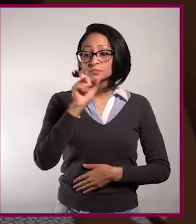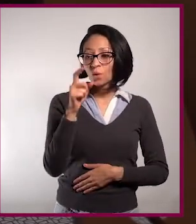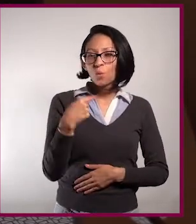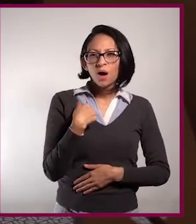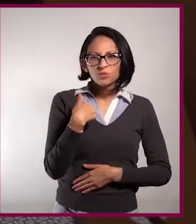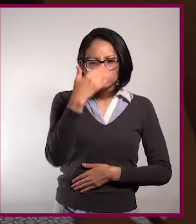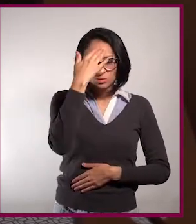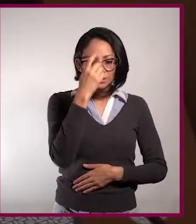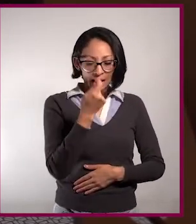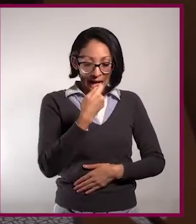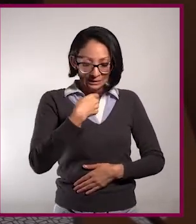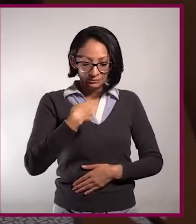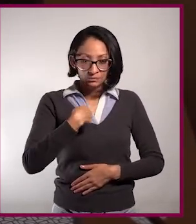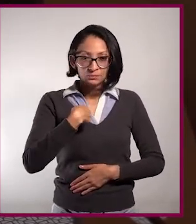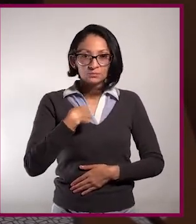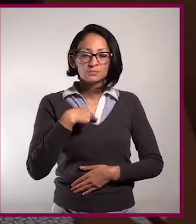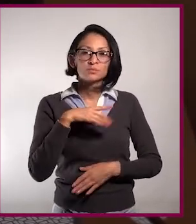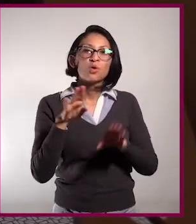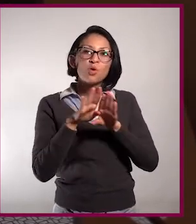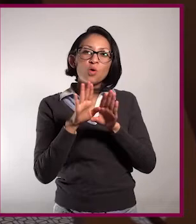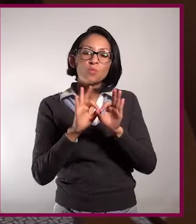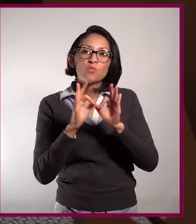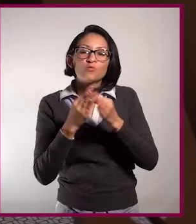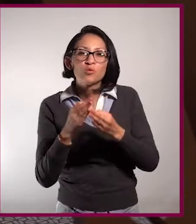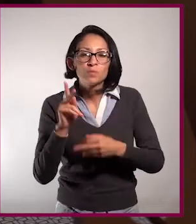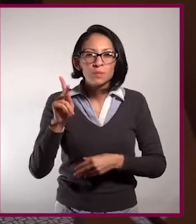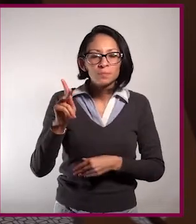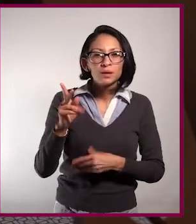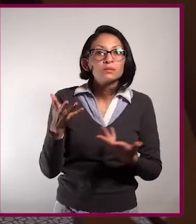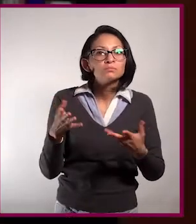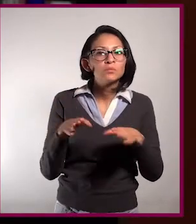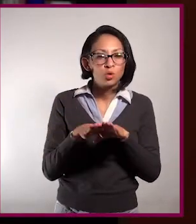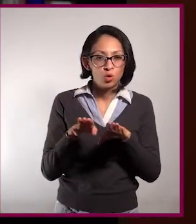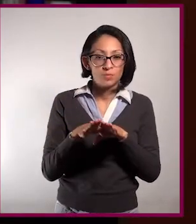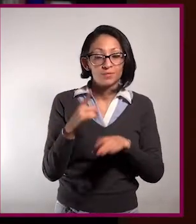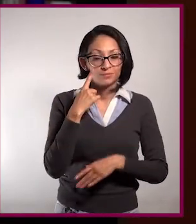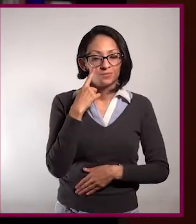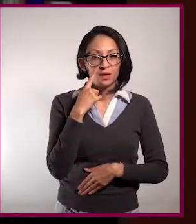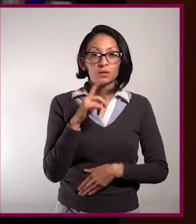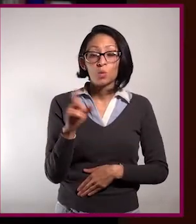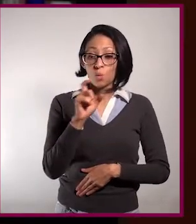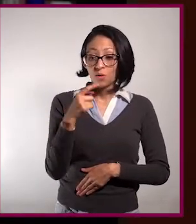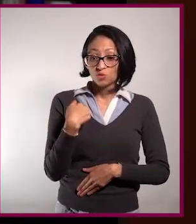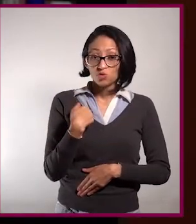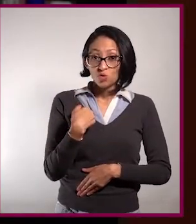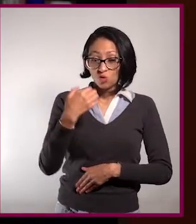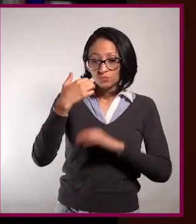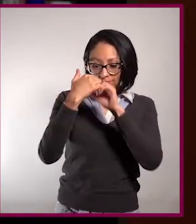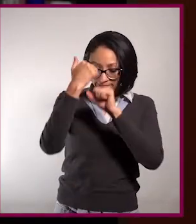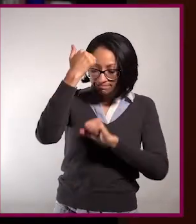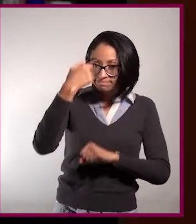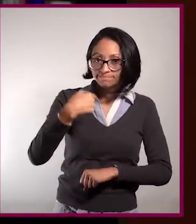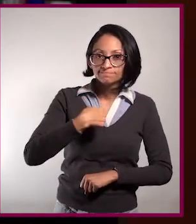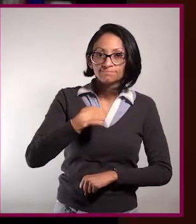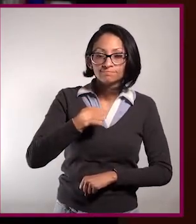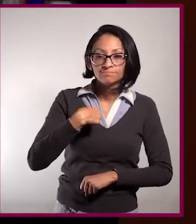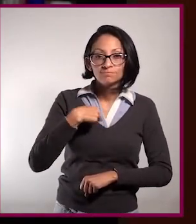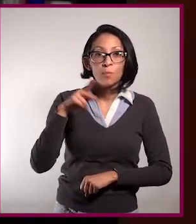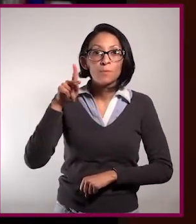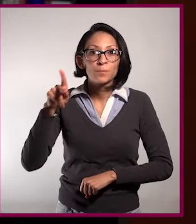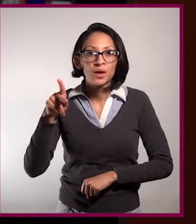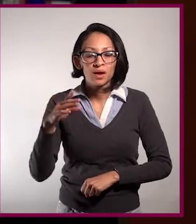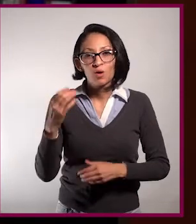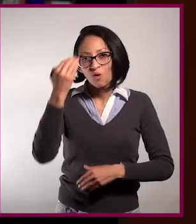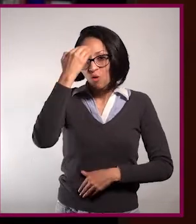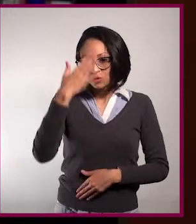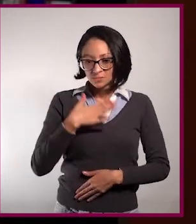nuestro ciclo menstrual y qué recomendaciones nos darías para conocerlo? Conocer nuestro ciclo menstrual es conocer nuestro cuerpo y conocer nuestro cuerpo